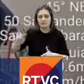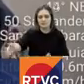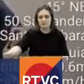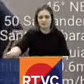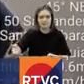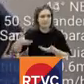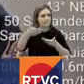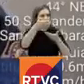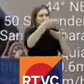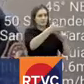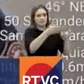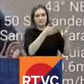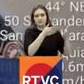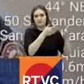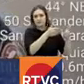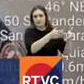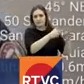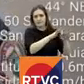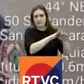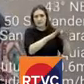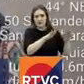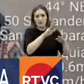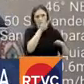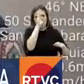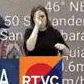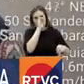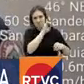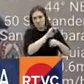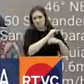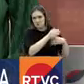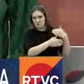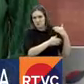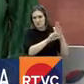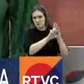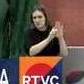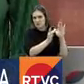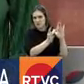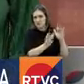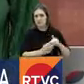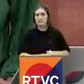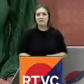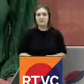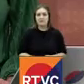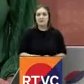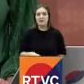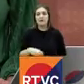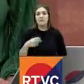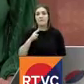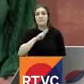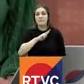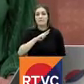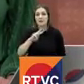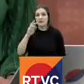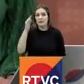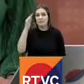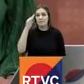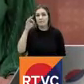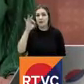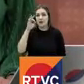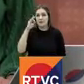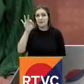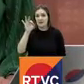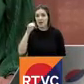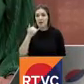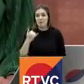municipal para que SIGIN y policía hicieran los respectivos procedimientos legales. En Palmira, Valle del Cauca, se rompió el jarillón del